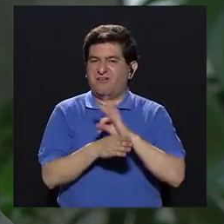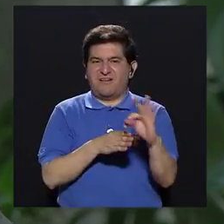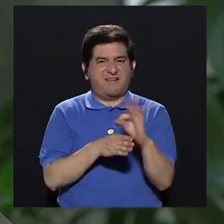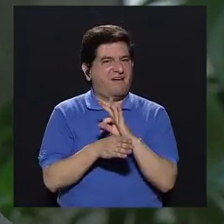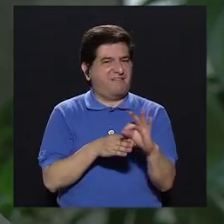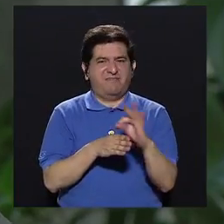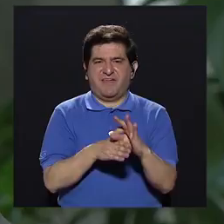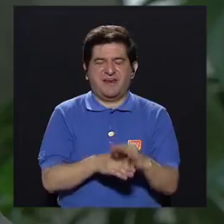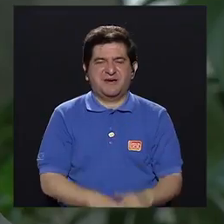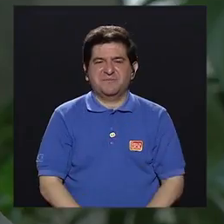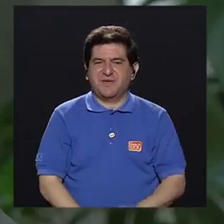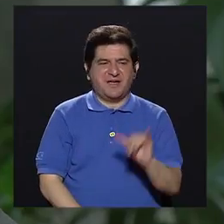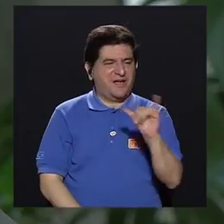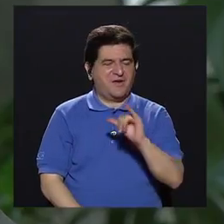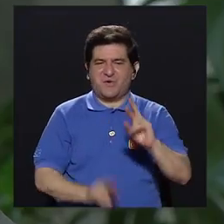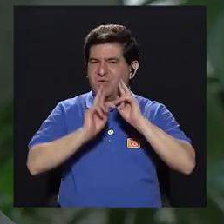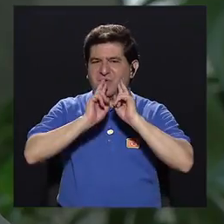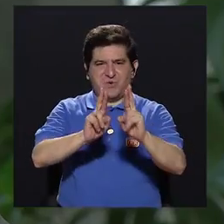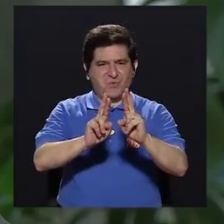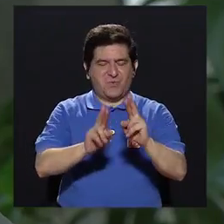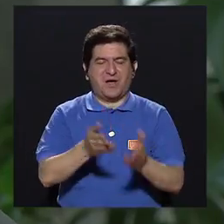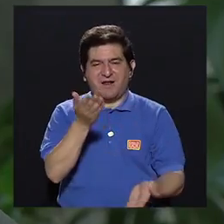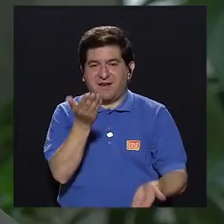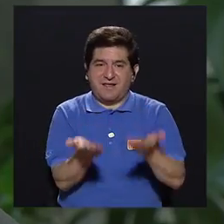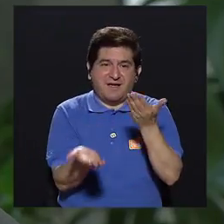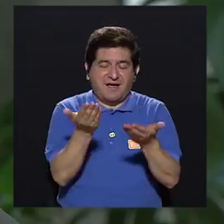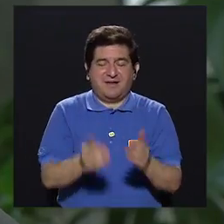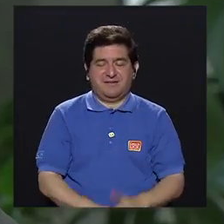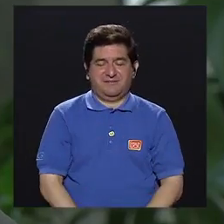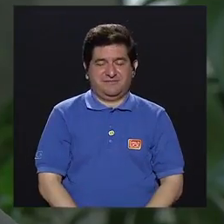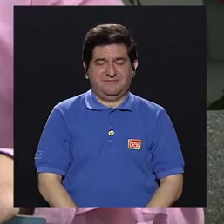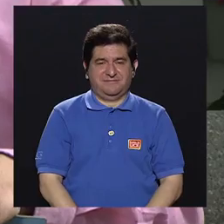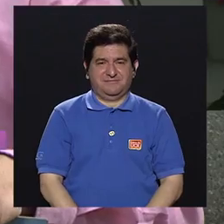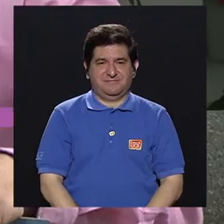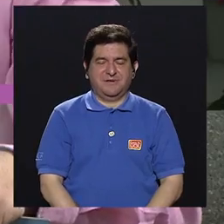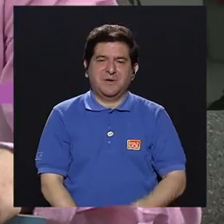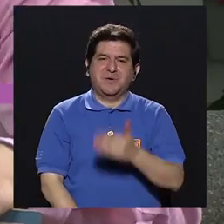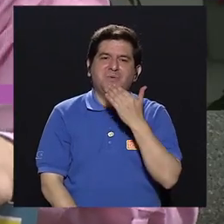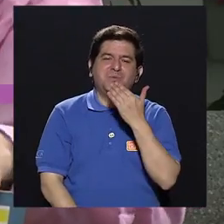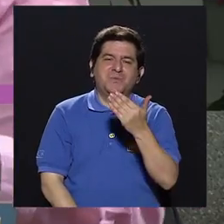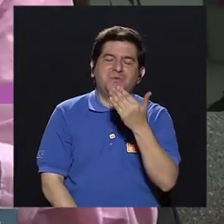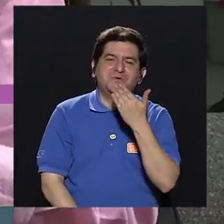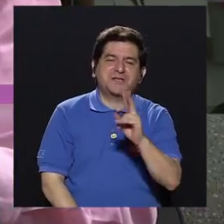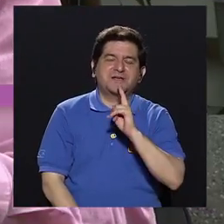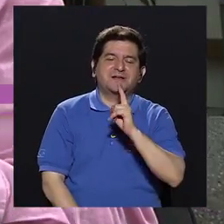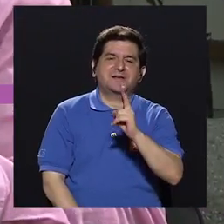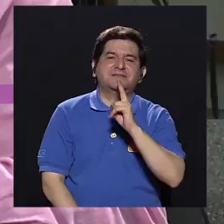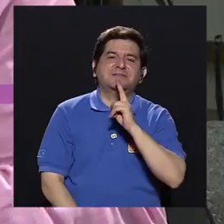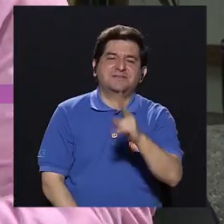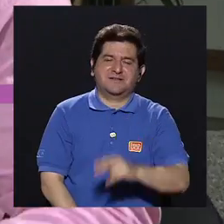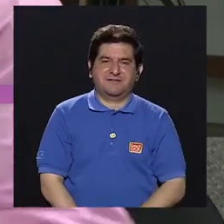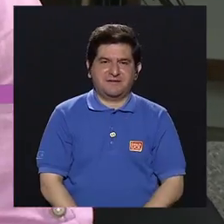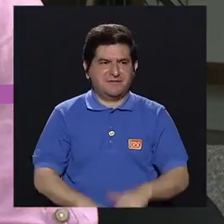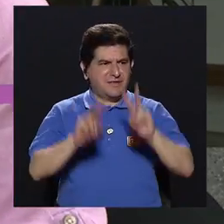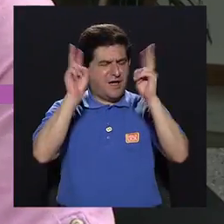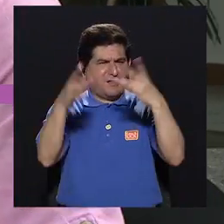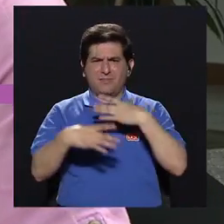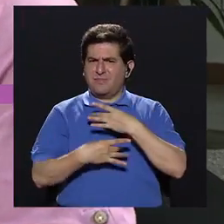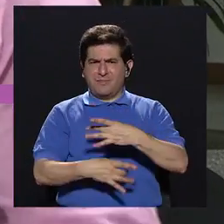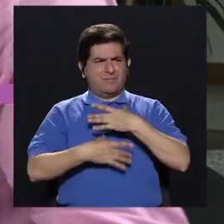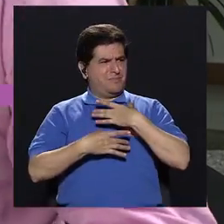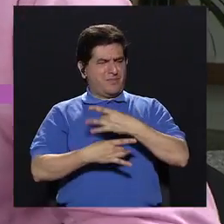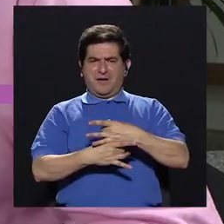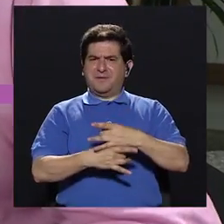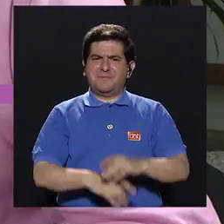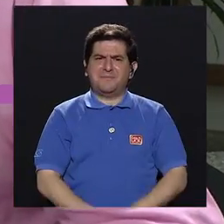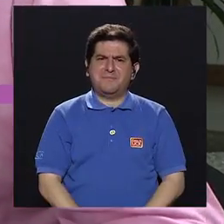terapia muy probablemente no va a tener la misma respuesta que se estaría que tenga. Sí, Johnny, muchísimas gracias. De verdad que ha sido un tema muy